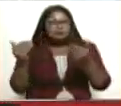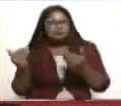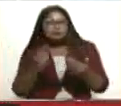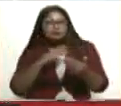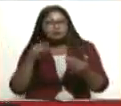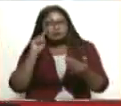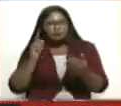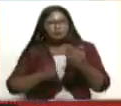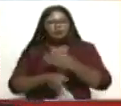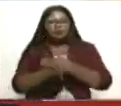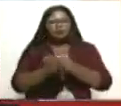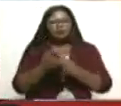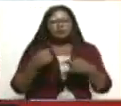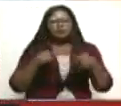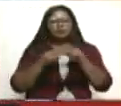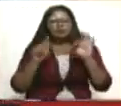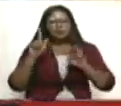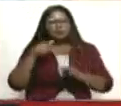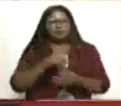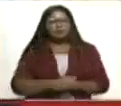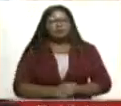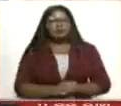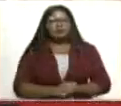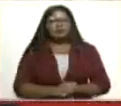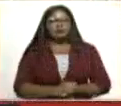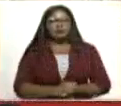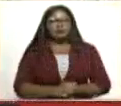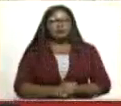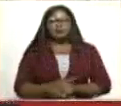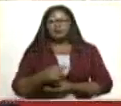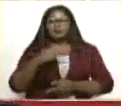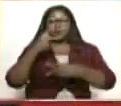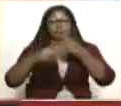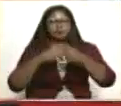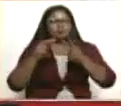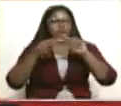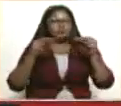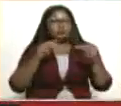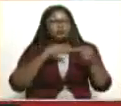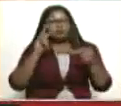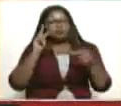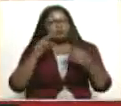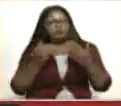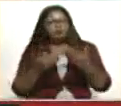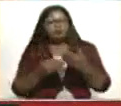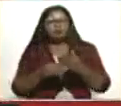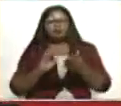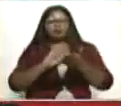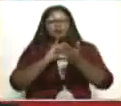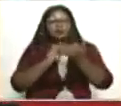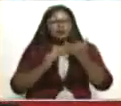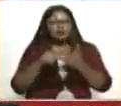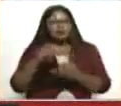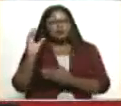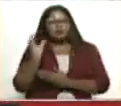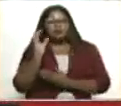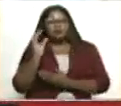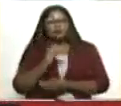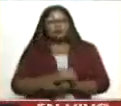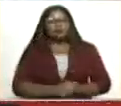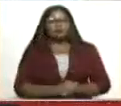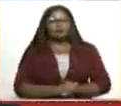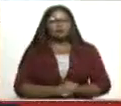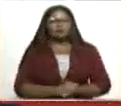a seguir acompañando los diversos procesos de paz que están despegando en Colombia, a